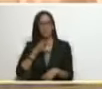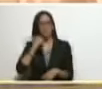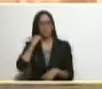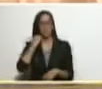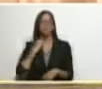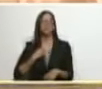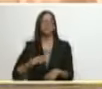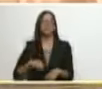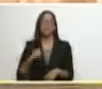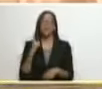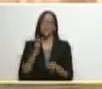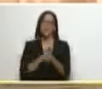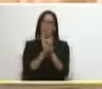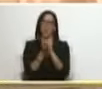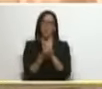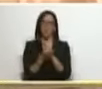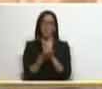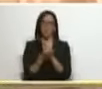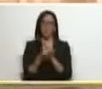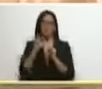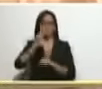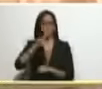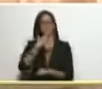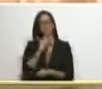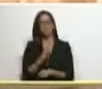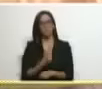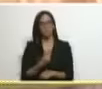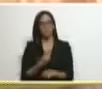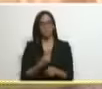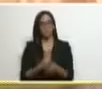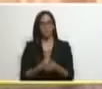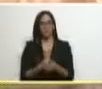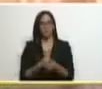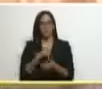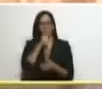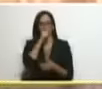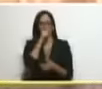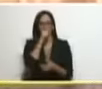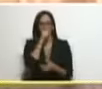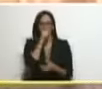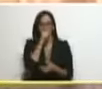Con el referéndum del 3 de diciembre